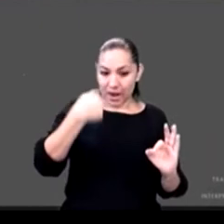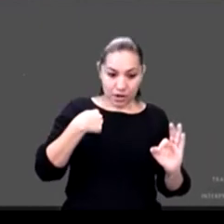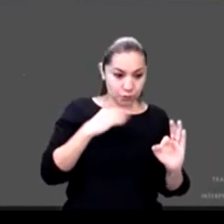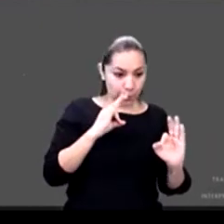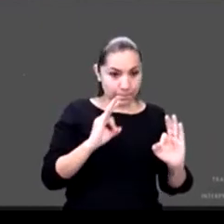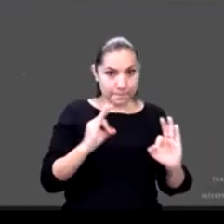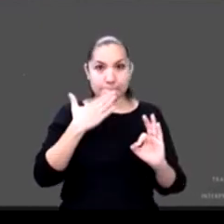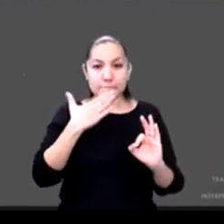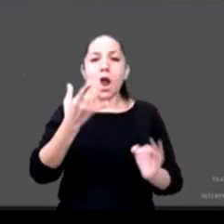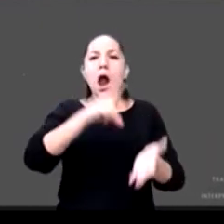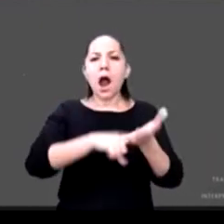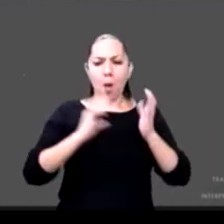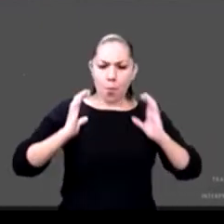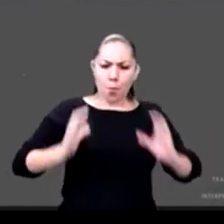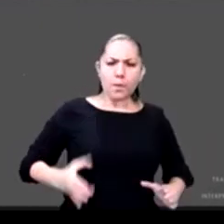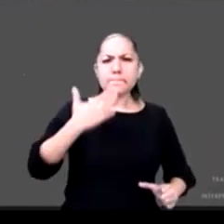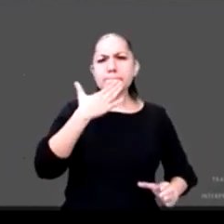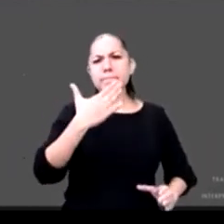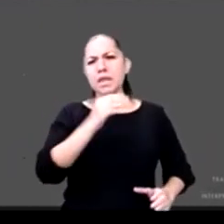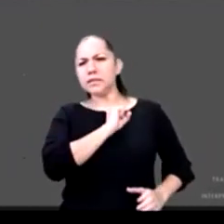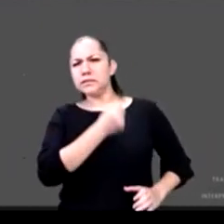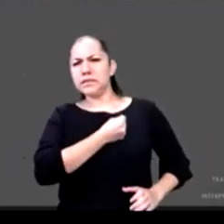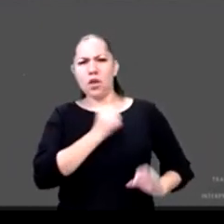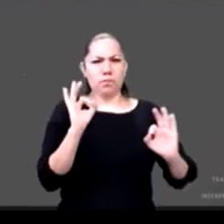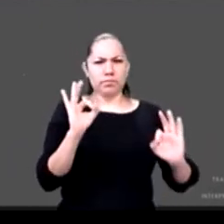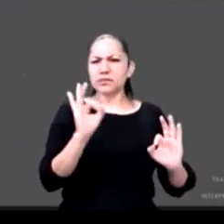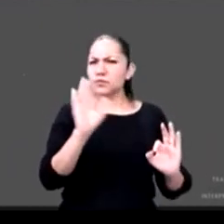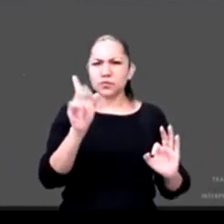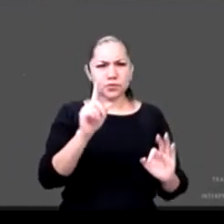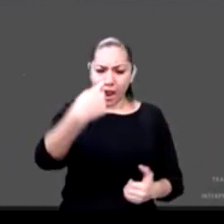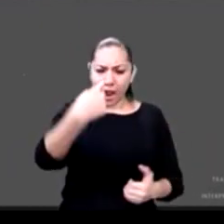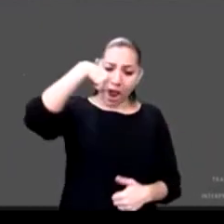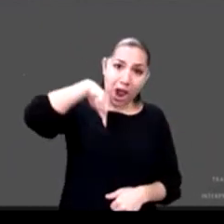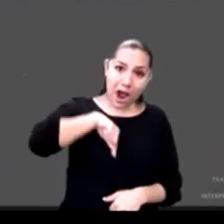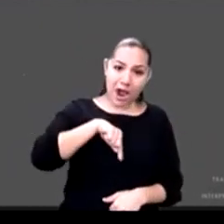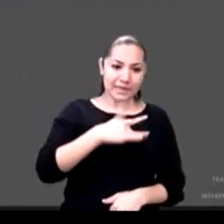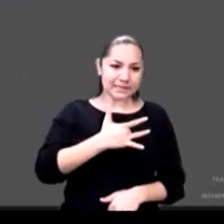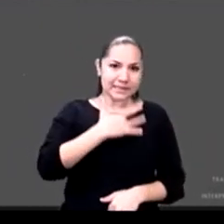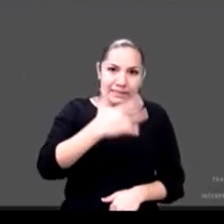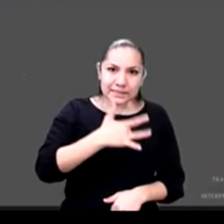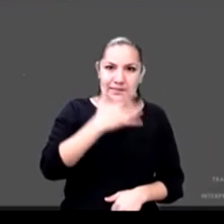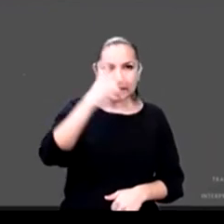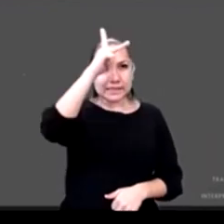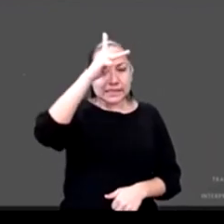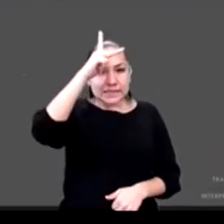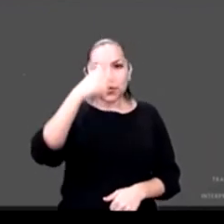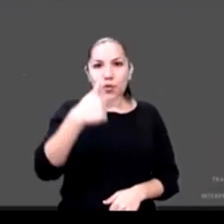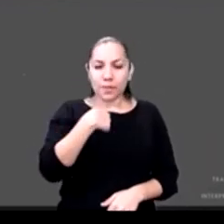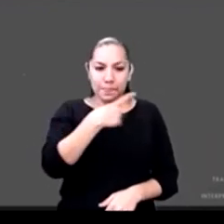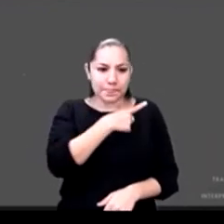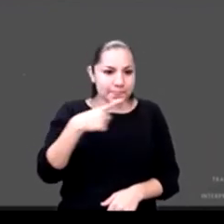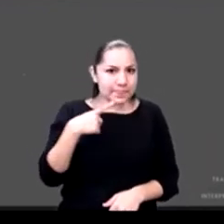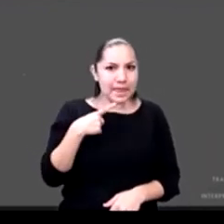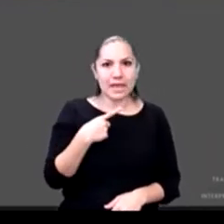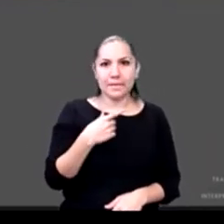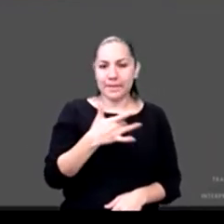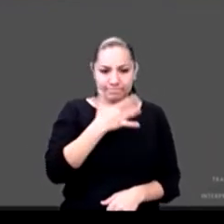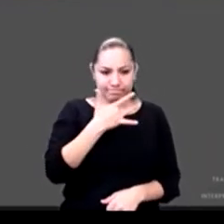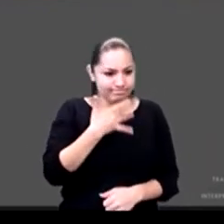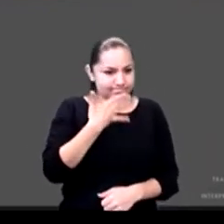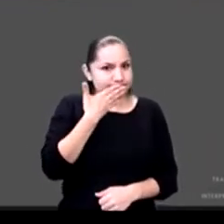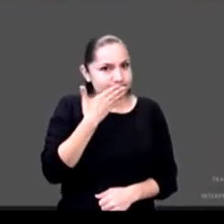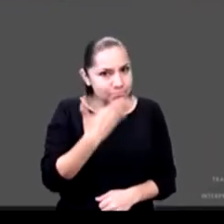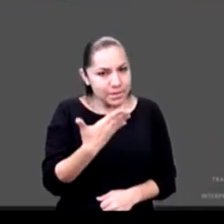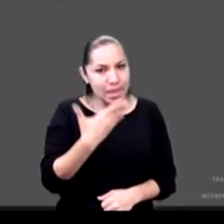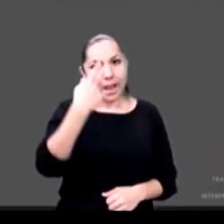Si algún papá o cuidador siente que la situación le desborda, por favor no se espere. Llame, hay muchas líneas de ayuda. Nosotros ponemos a disposición de